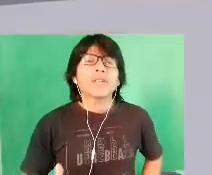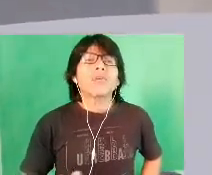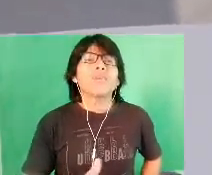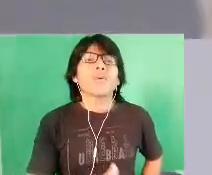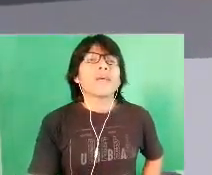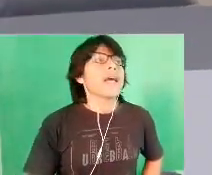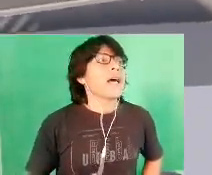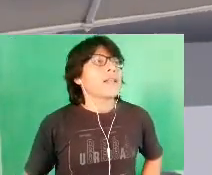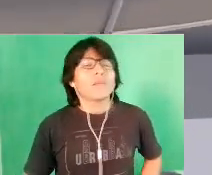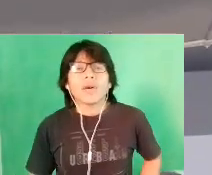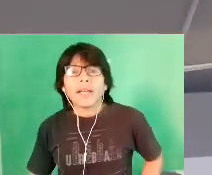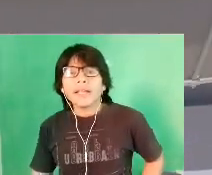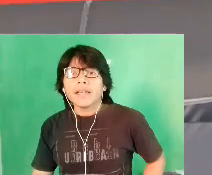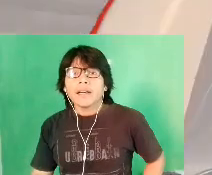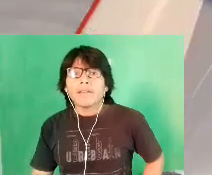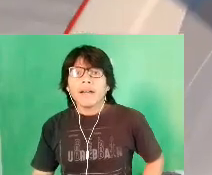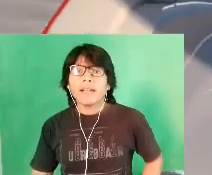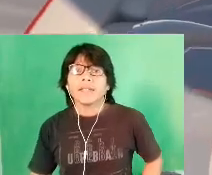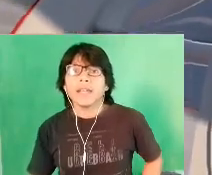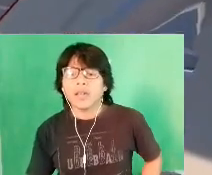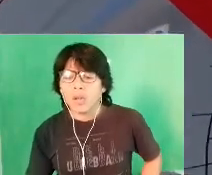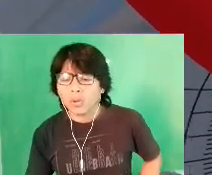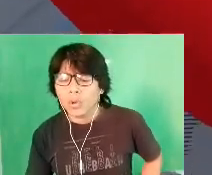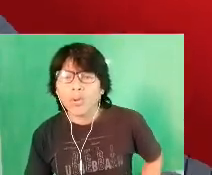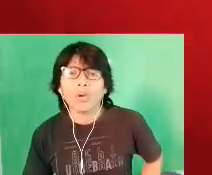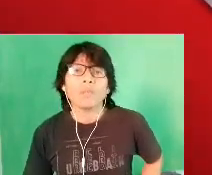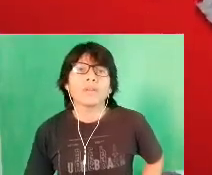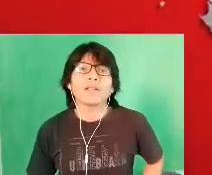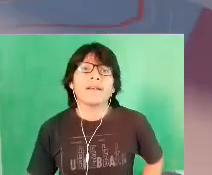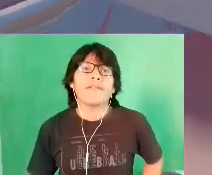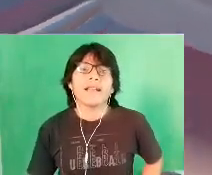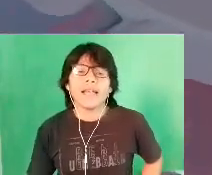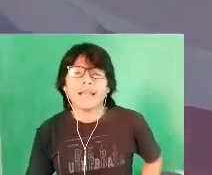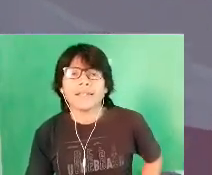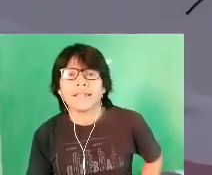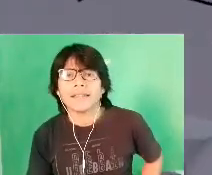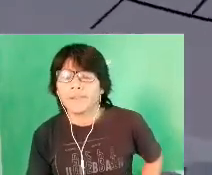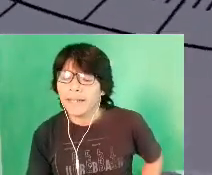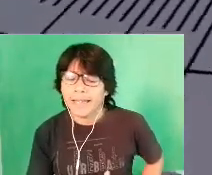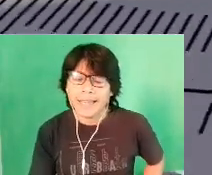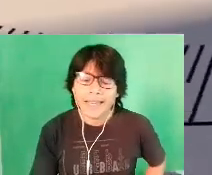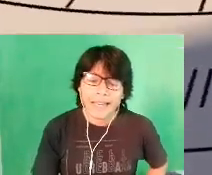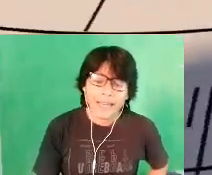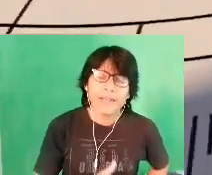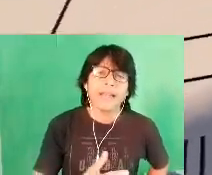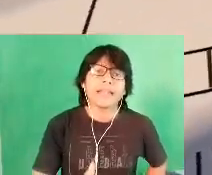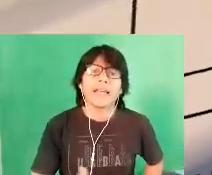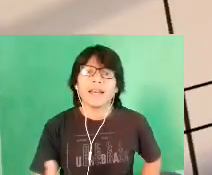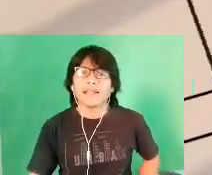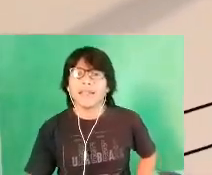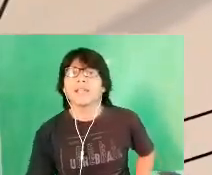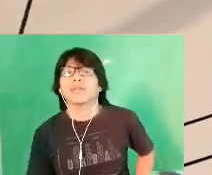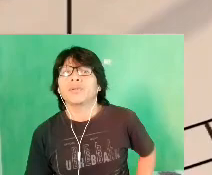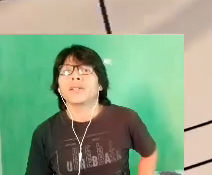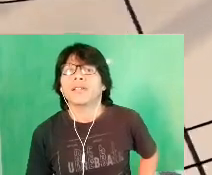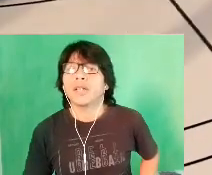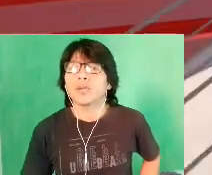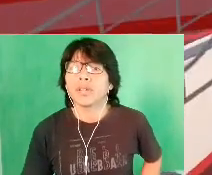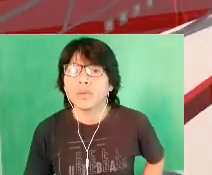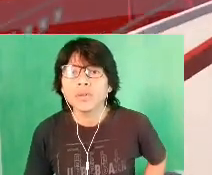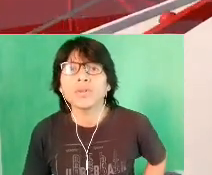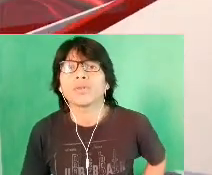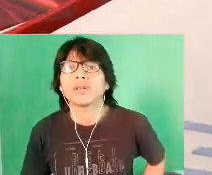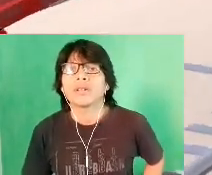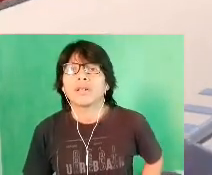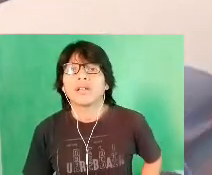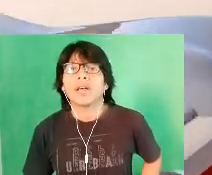una elección por vía democrática. Van a hacer todo lo posible, van a querer reventar las elecciones del 2